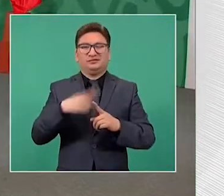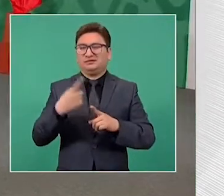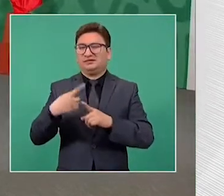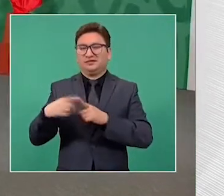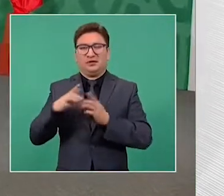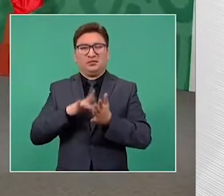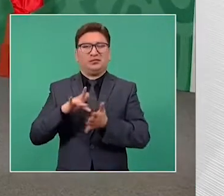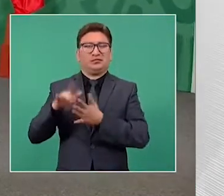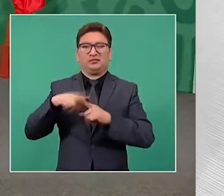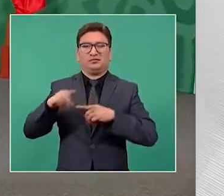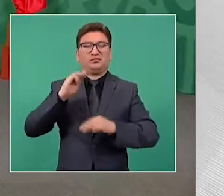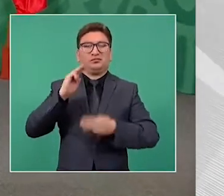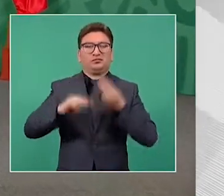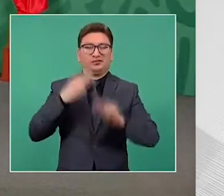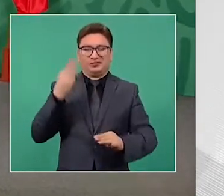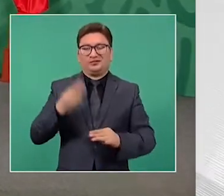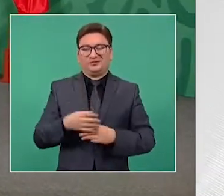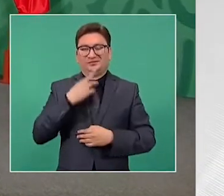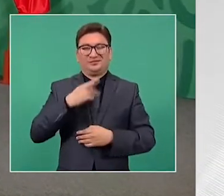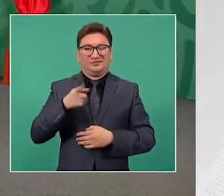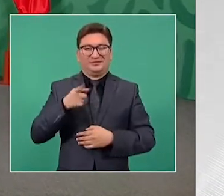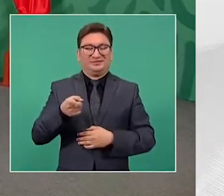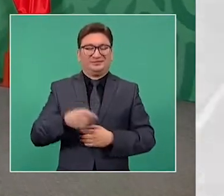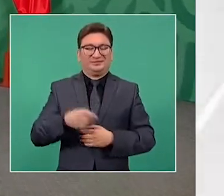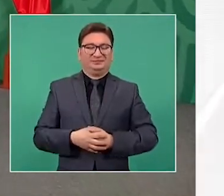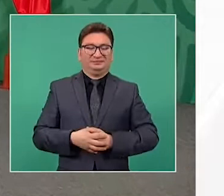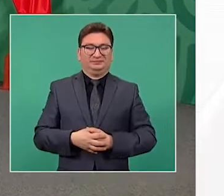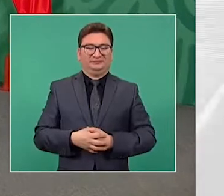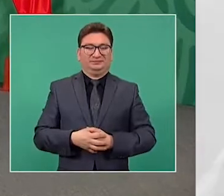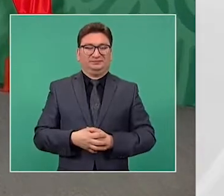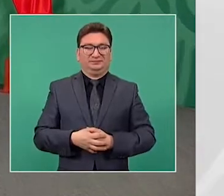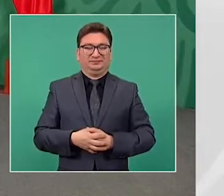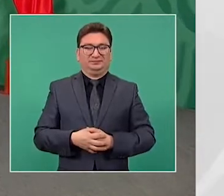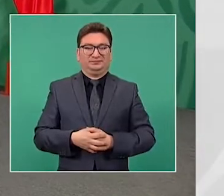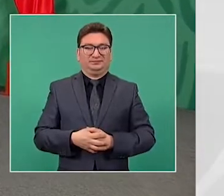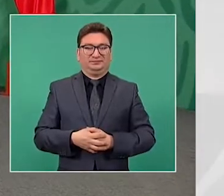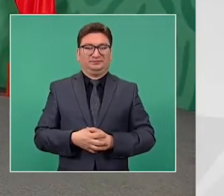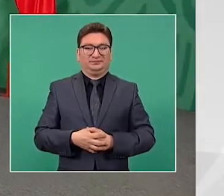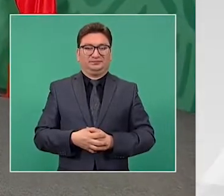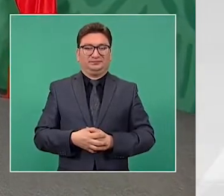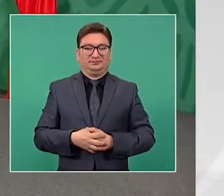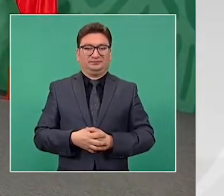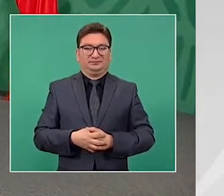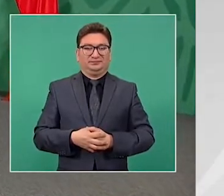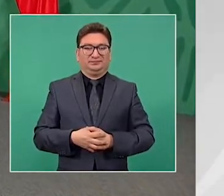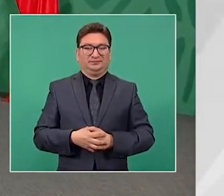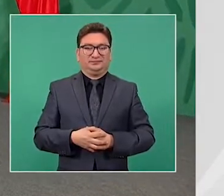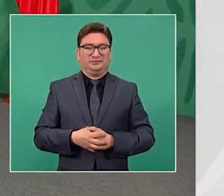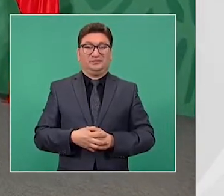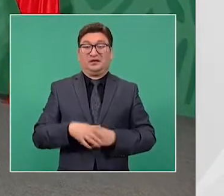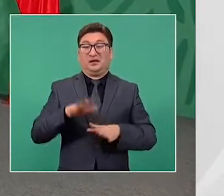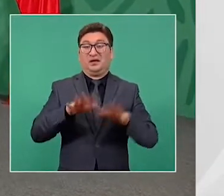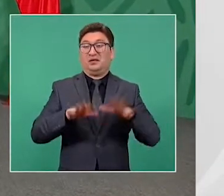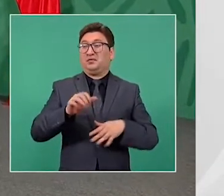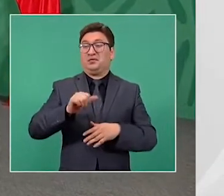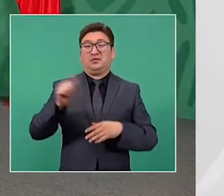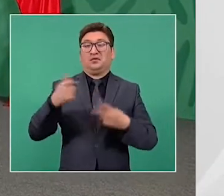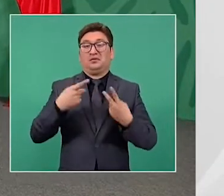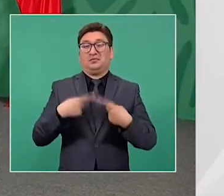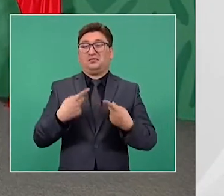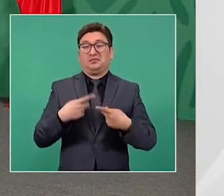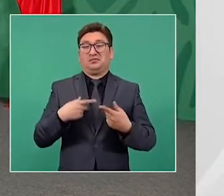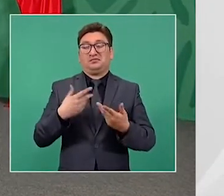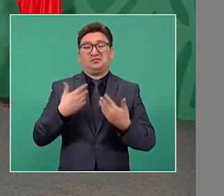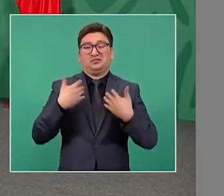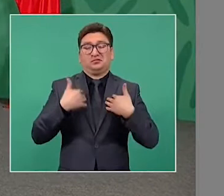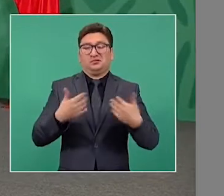A veces eso es lo que no alcanzan a entender algunos. ¿Cómo